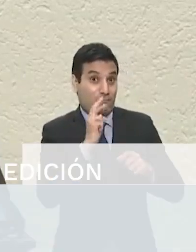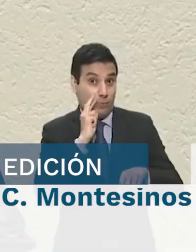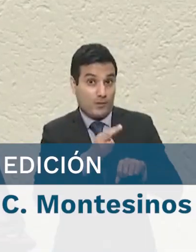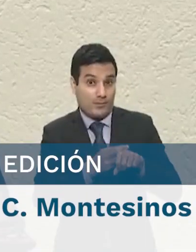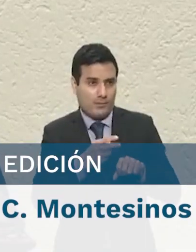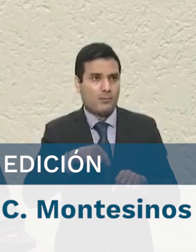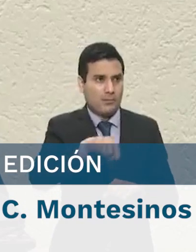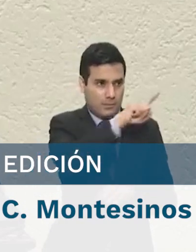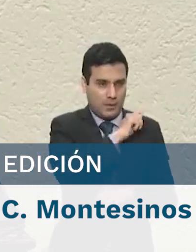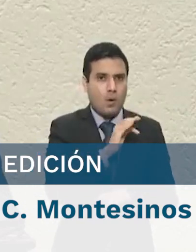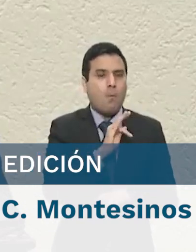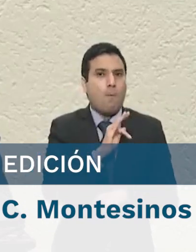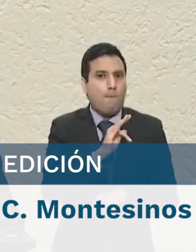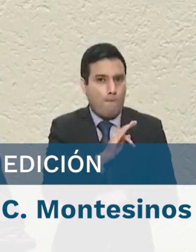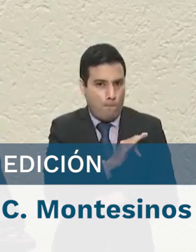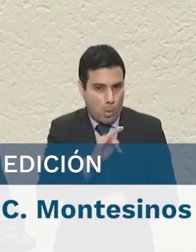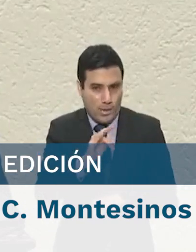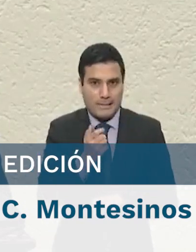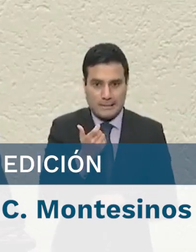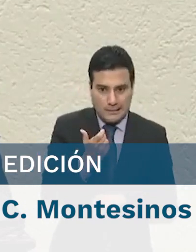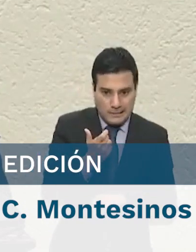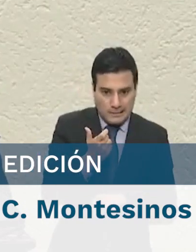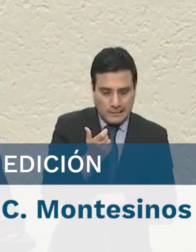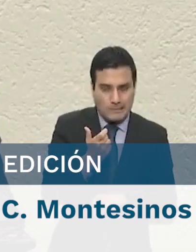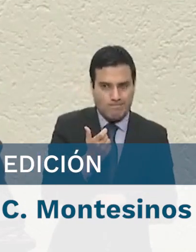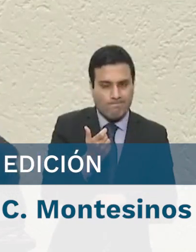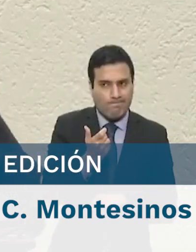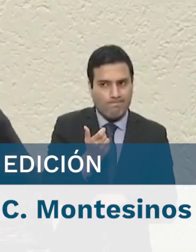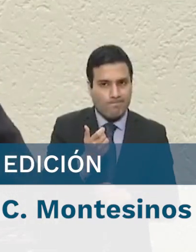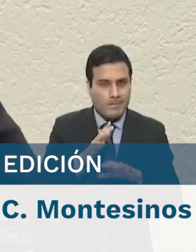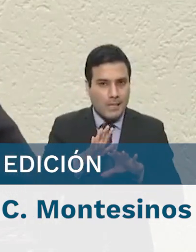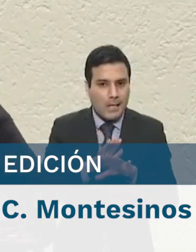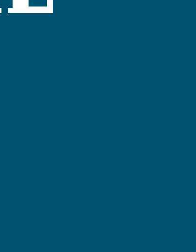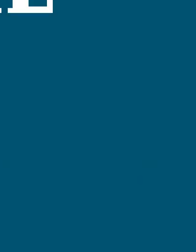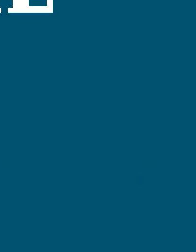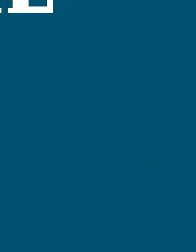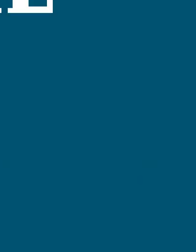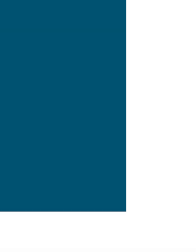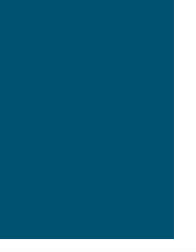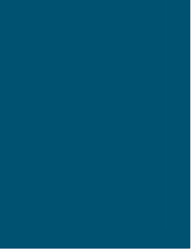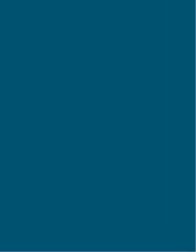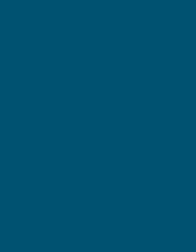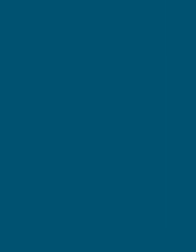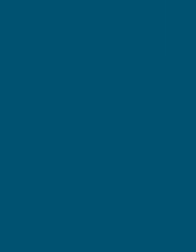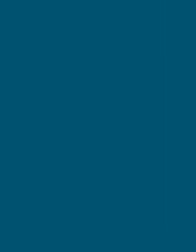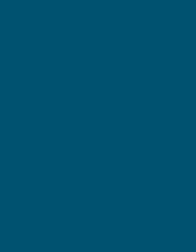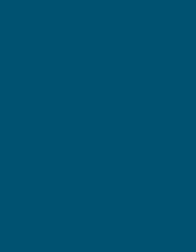más del 3% del listado nominal, se estará en condiciones de emitir dicha convocatoria.